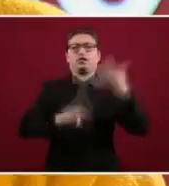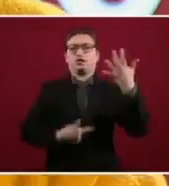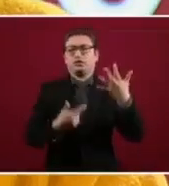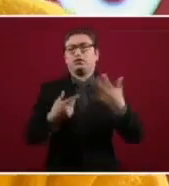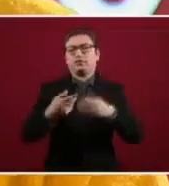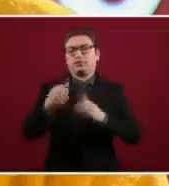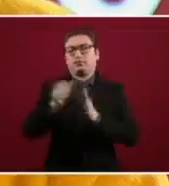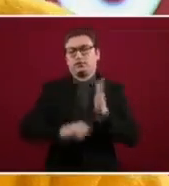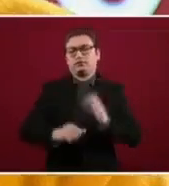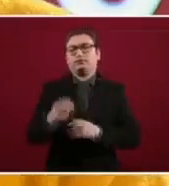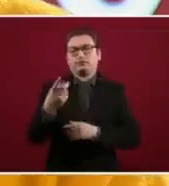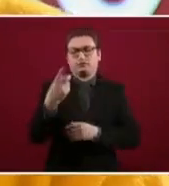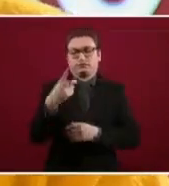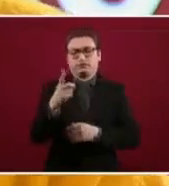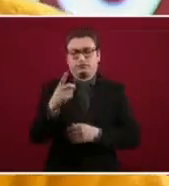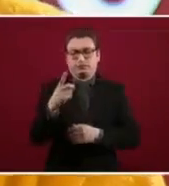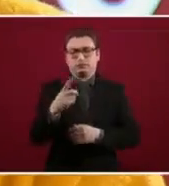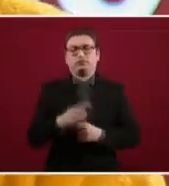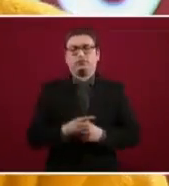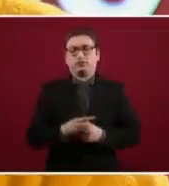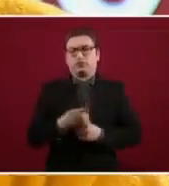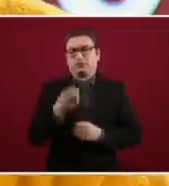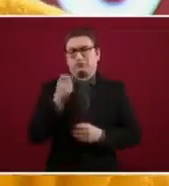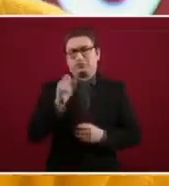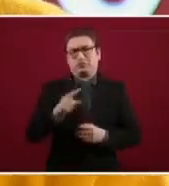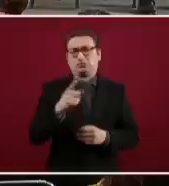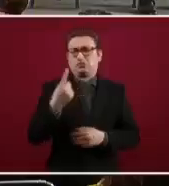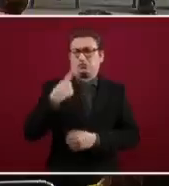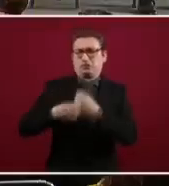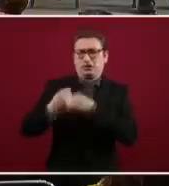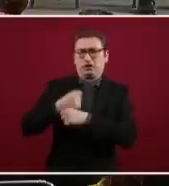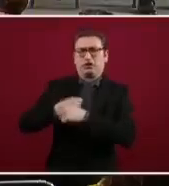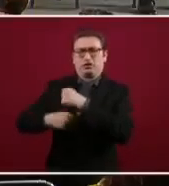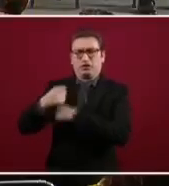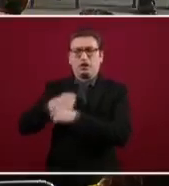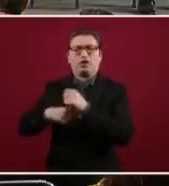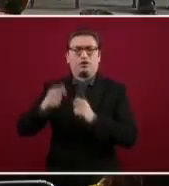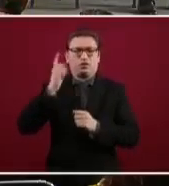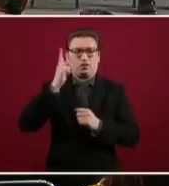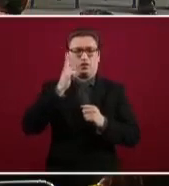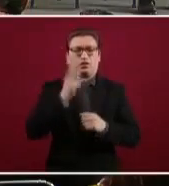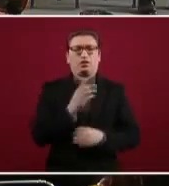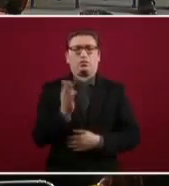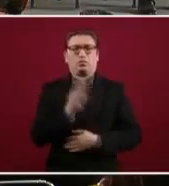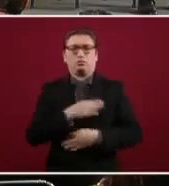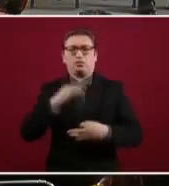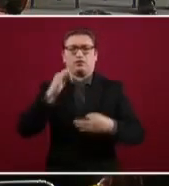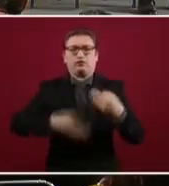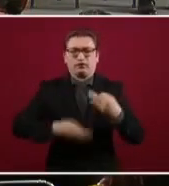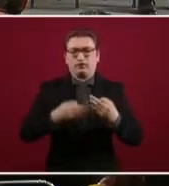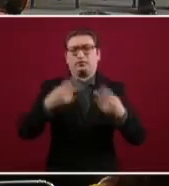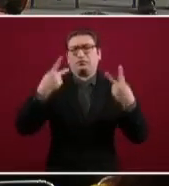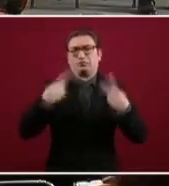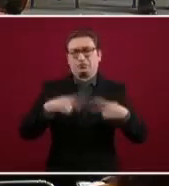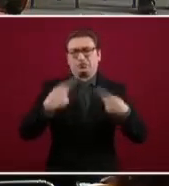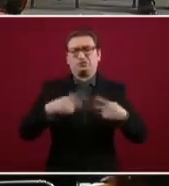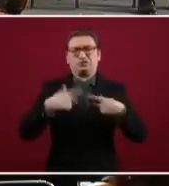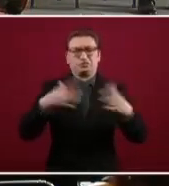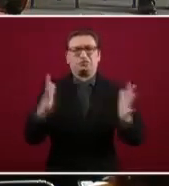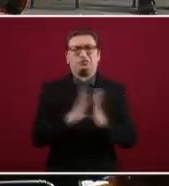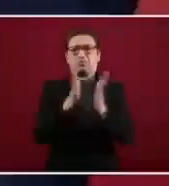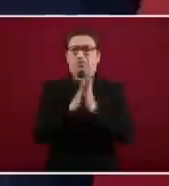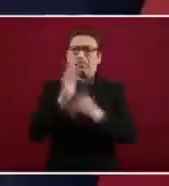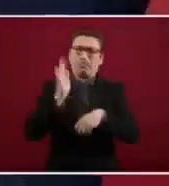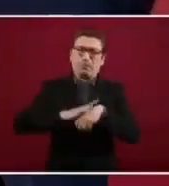diciembre esperamos que como en los años anteriores siga creciendo el buen fin siga creciendo la participación para